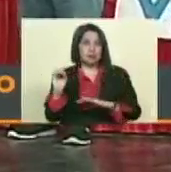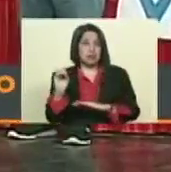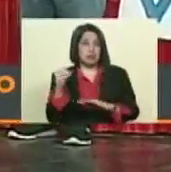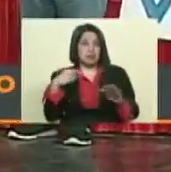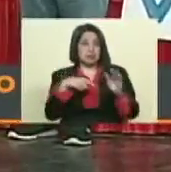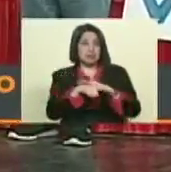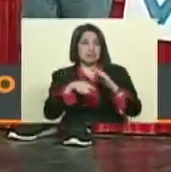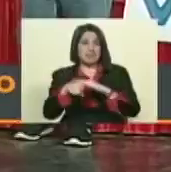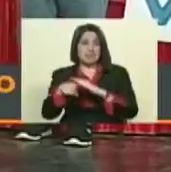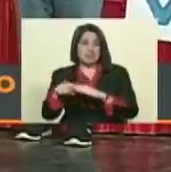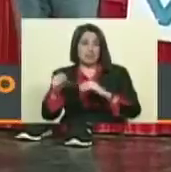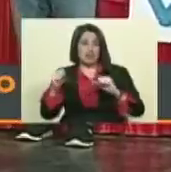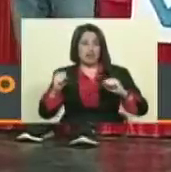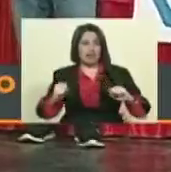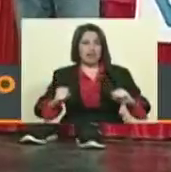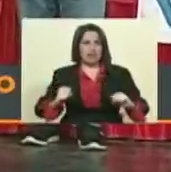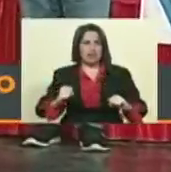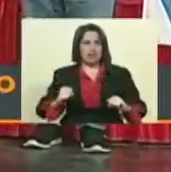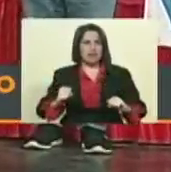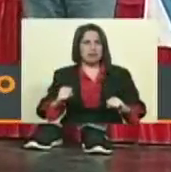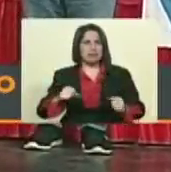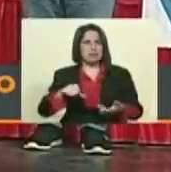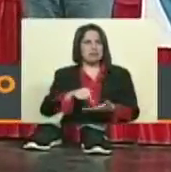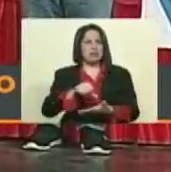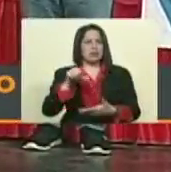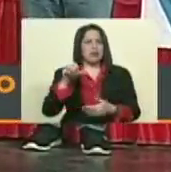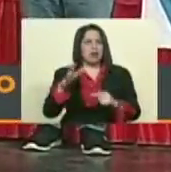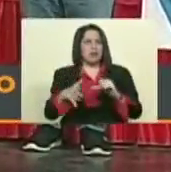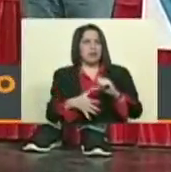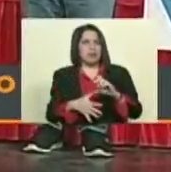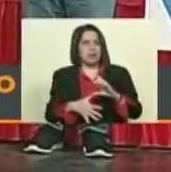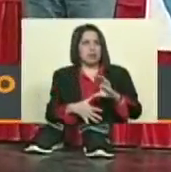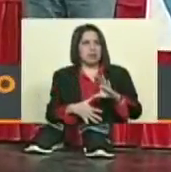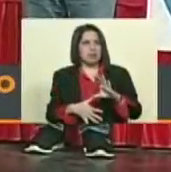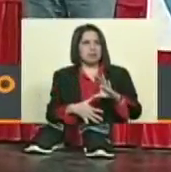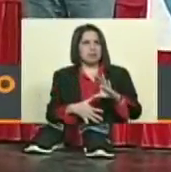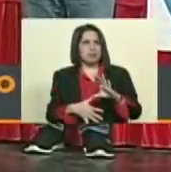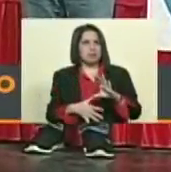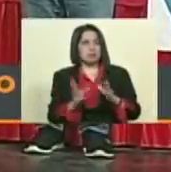penetraron fuertemente en Centroamérica. Llegaron a El Salvador,